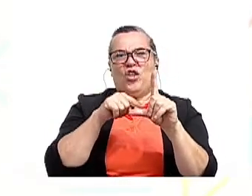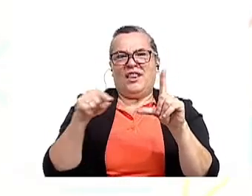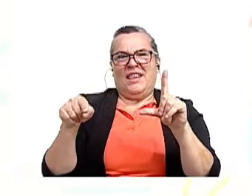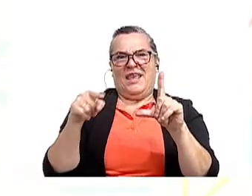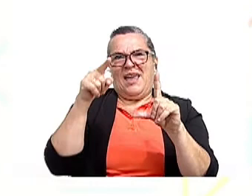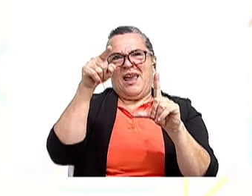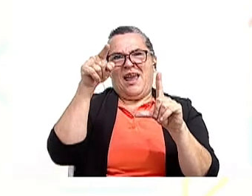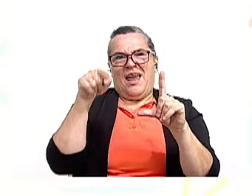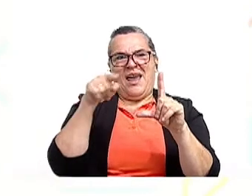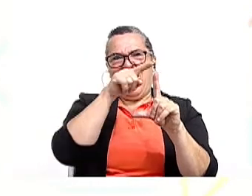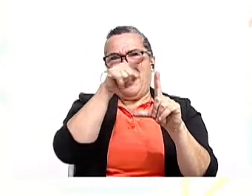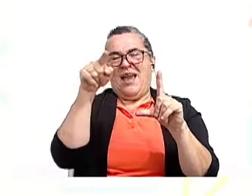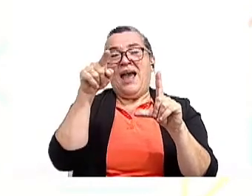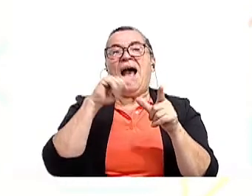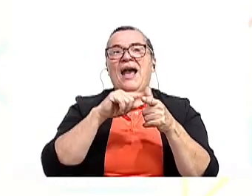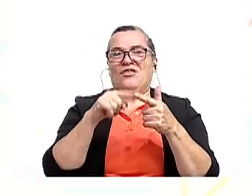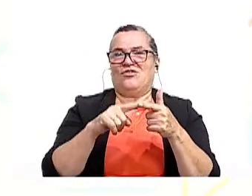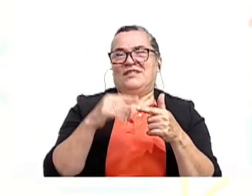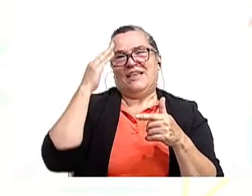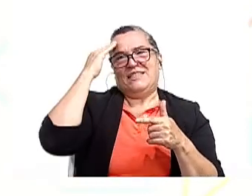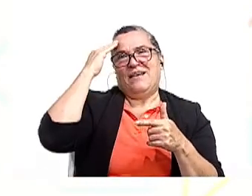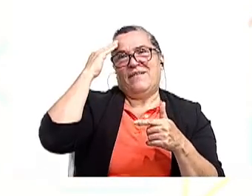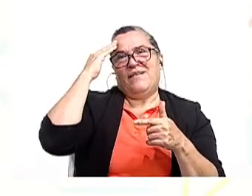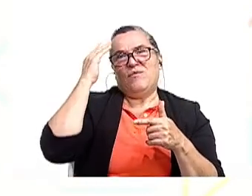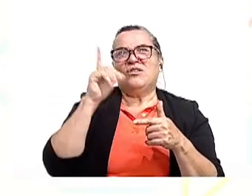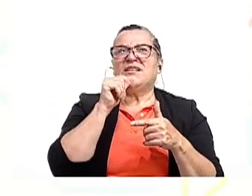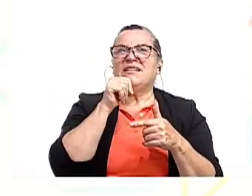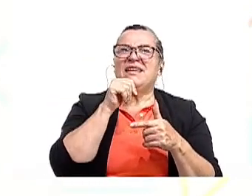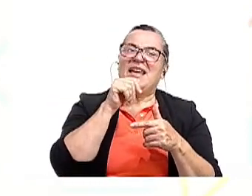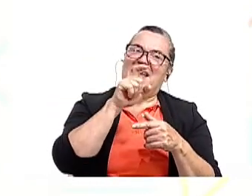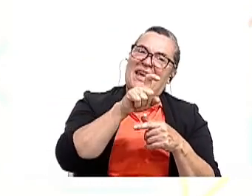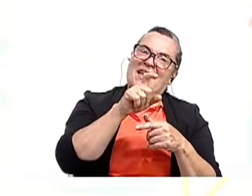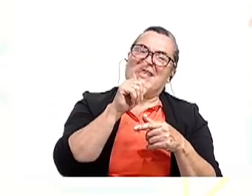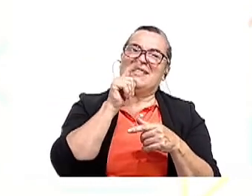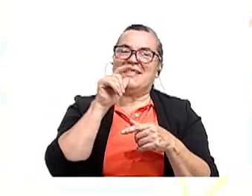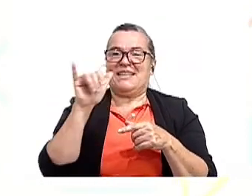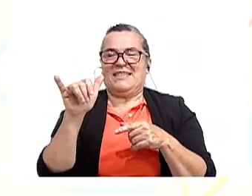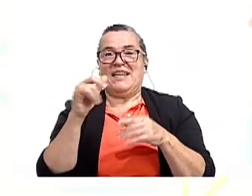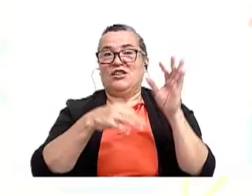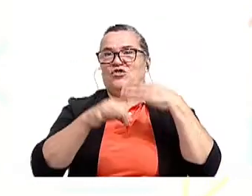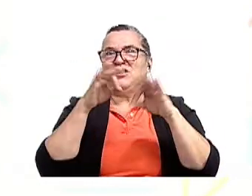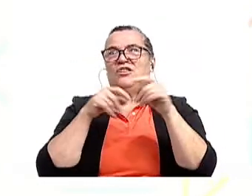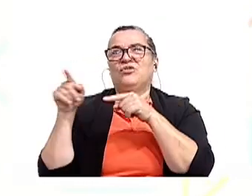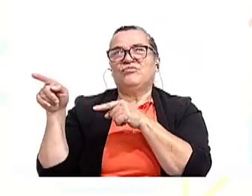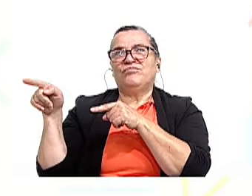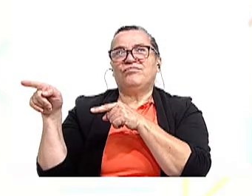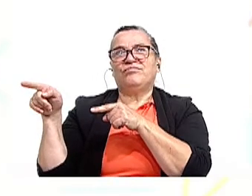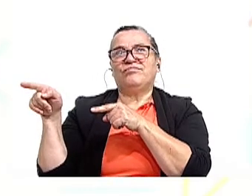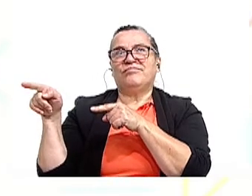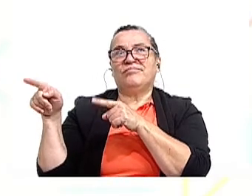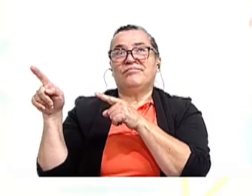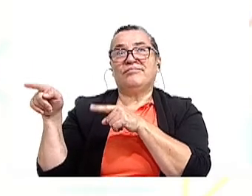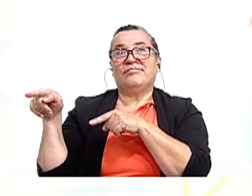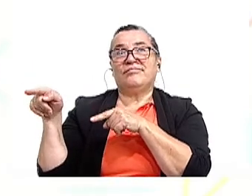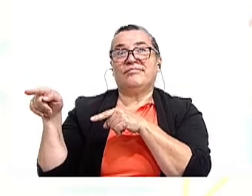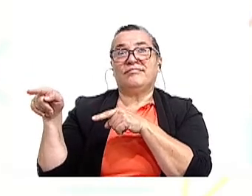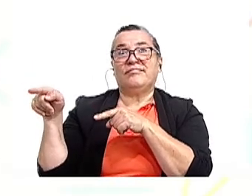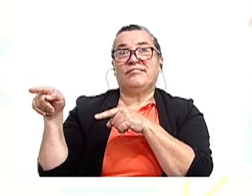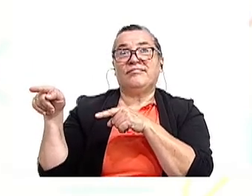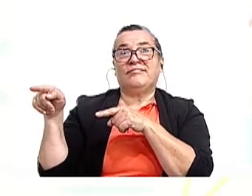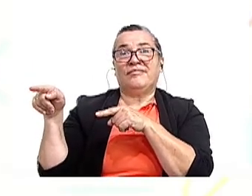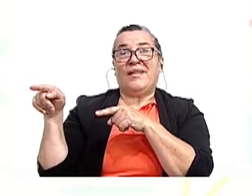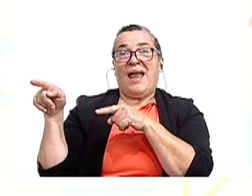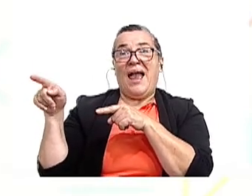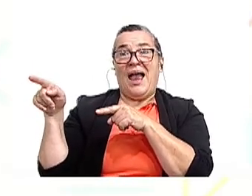B. Por lo tanto, ya podemos expresar el criterio de la función lineal sustituyendo M por 14,400 y B